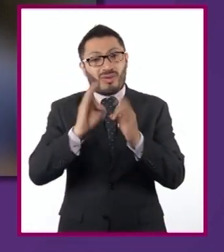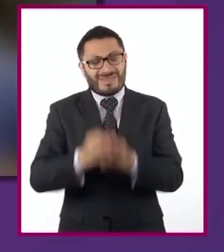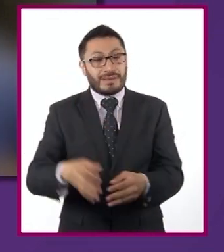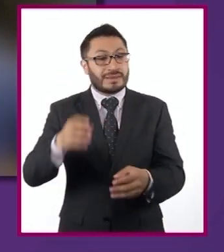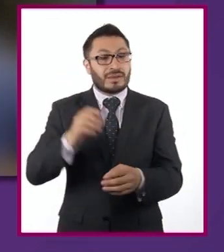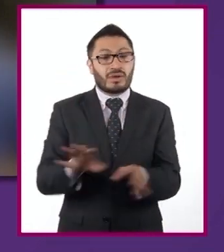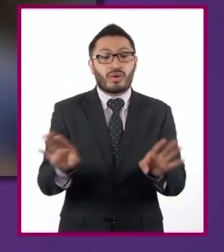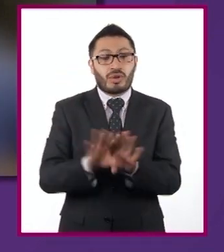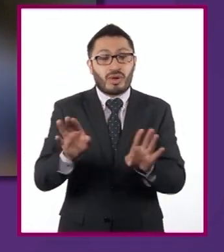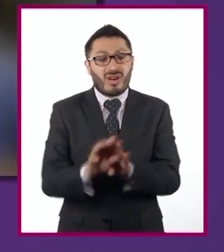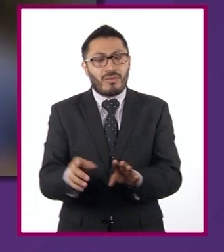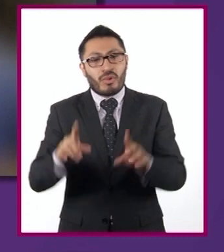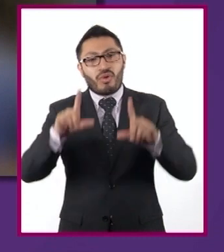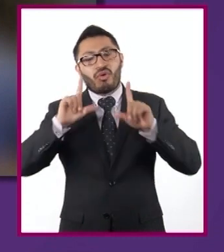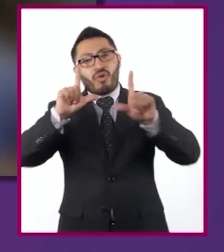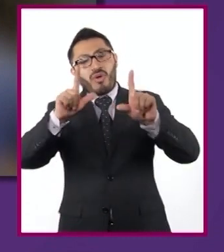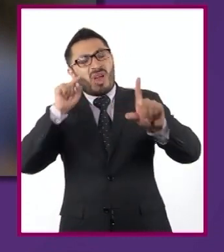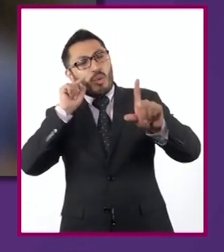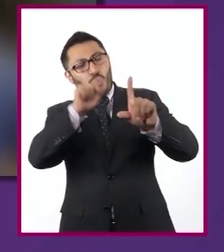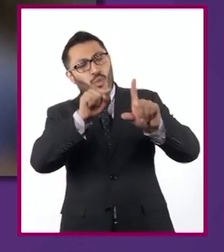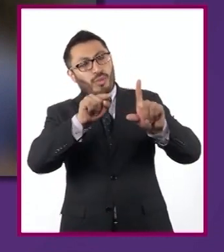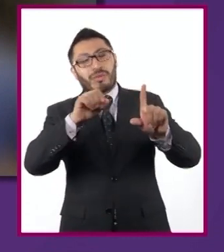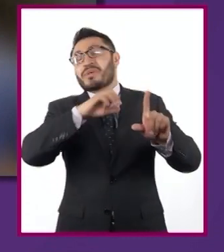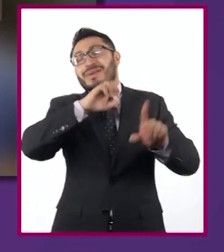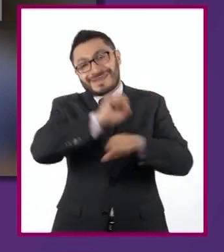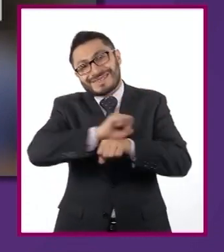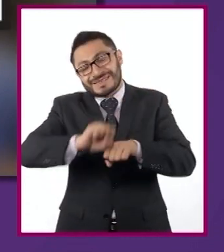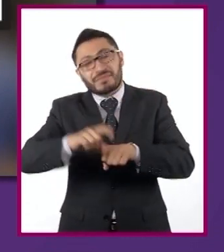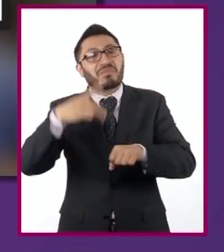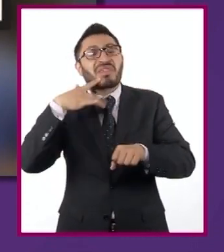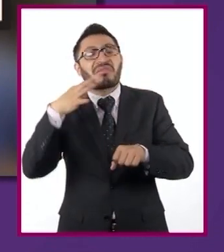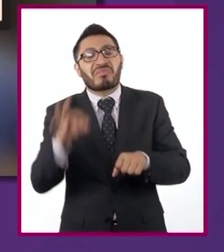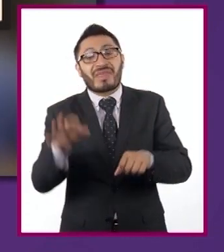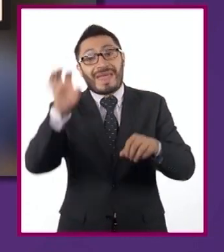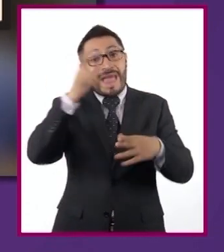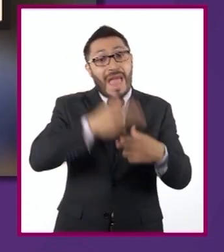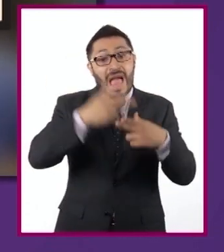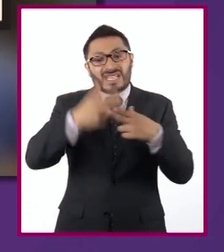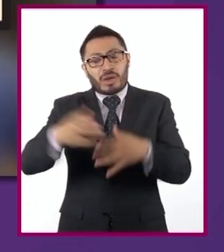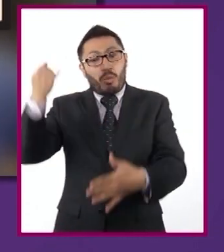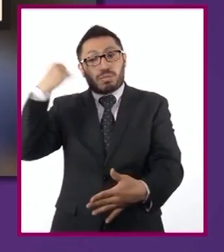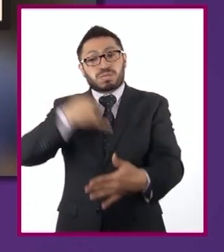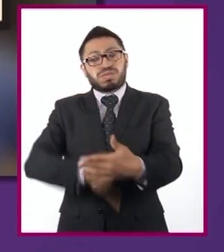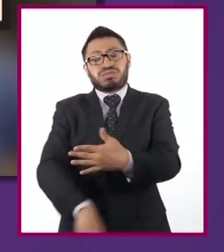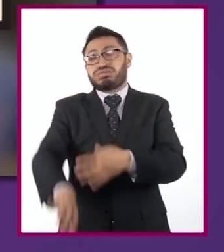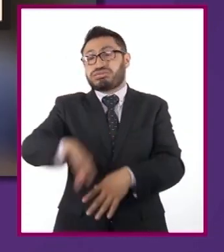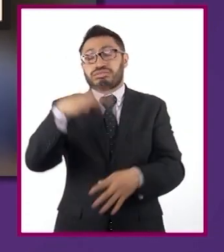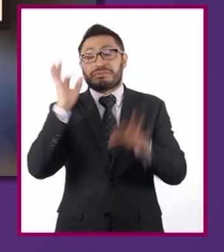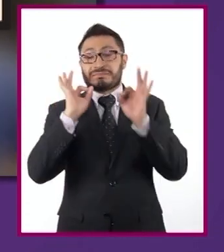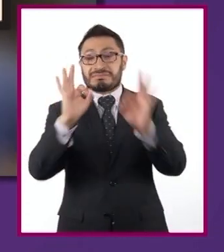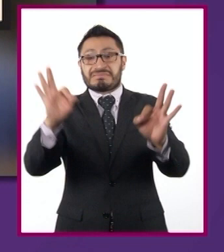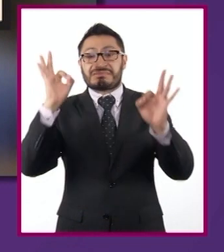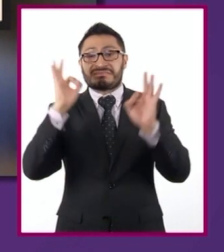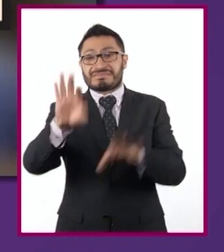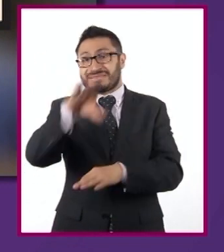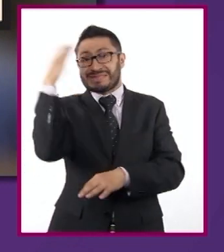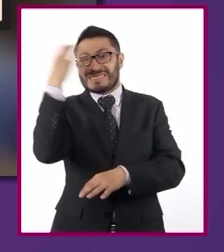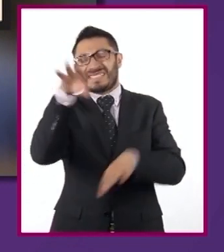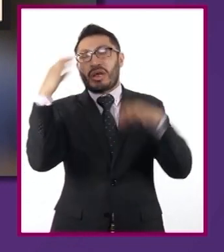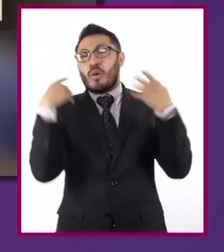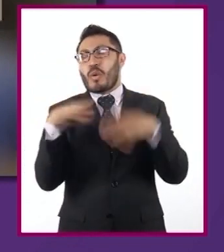como un punto en medio de un formato de cartel, hasta la profundidad y calidad de una fotografía en alta